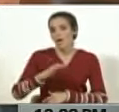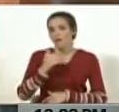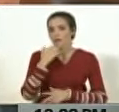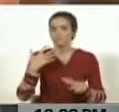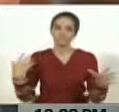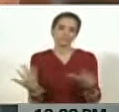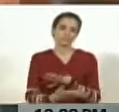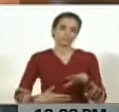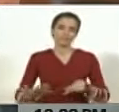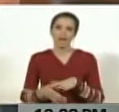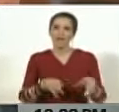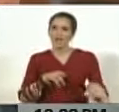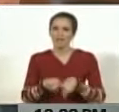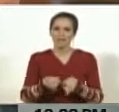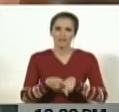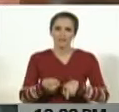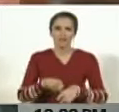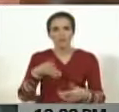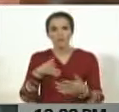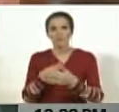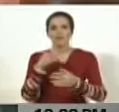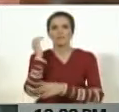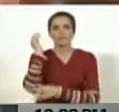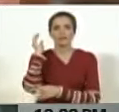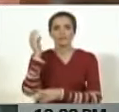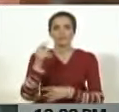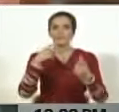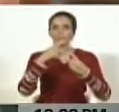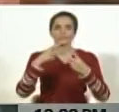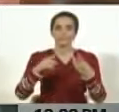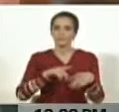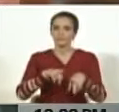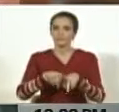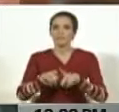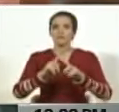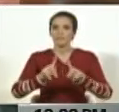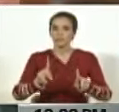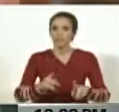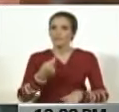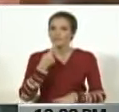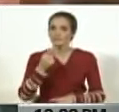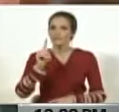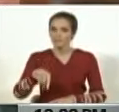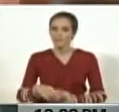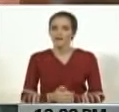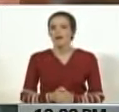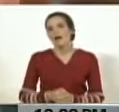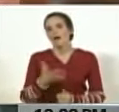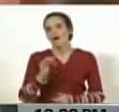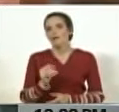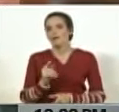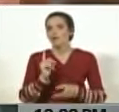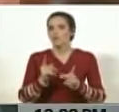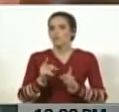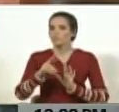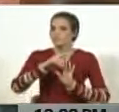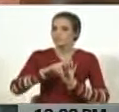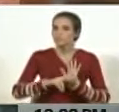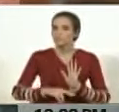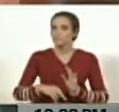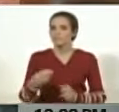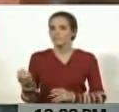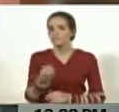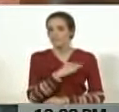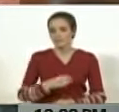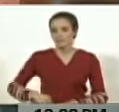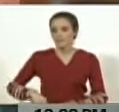escándalo, pues, y se ha atentado contra el Parlamento, etcétera. Pero te decía que hay regímenes parlamentarios y regímenes